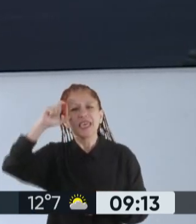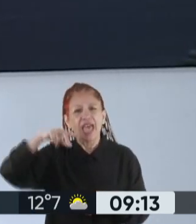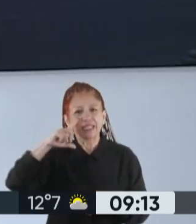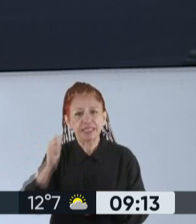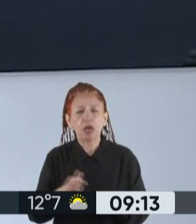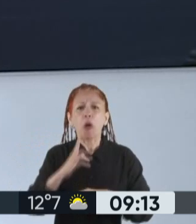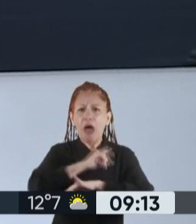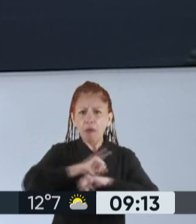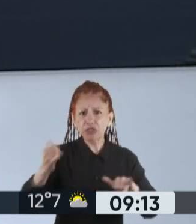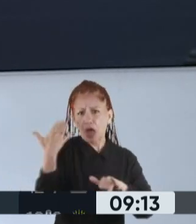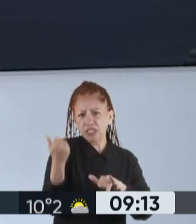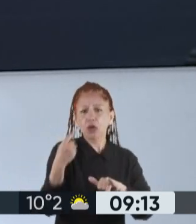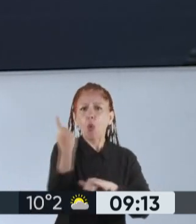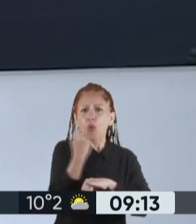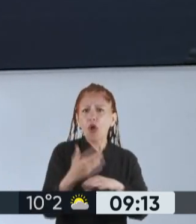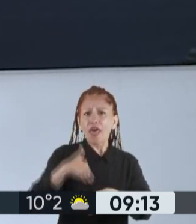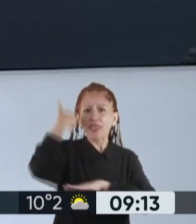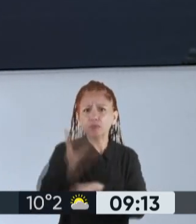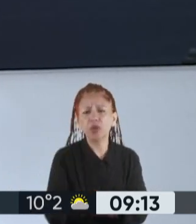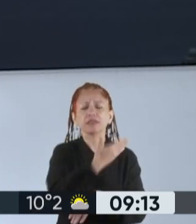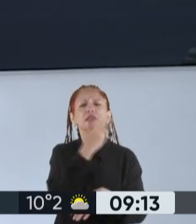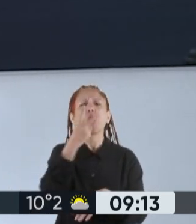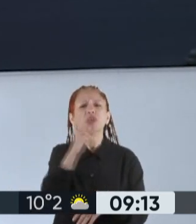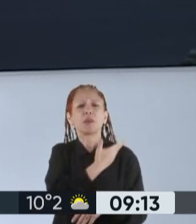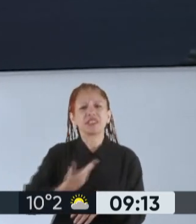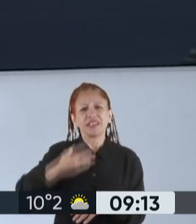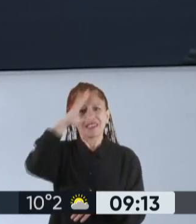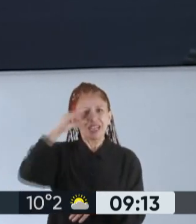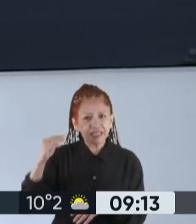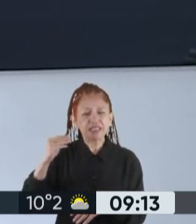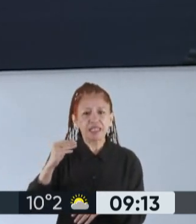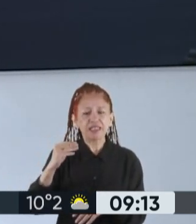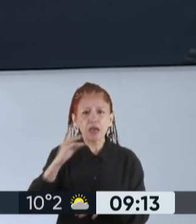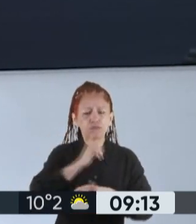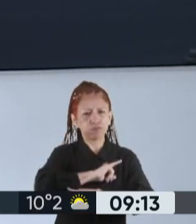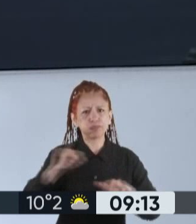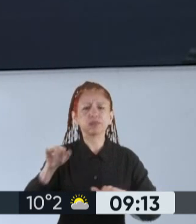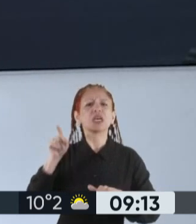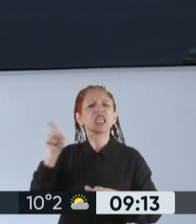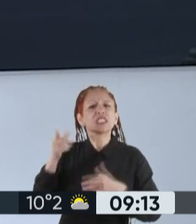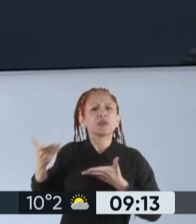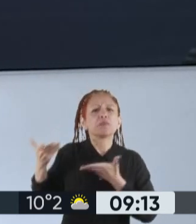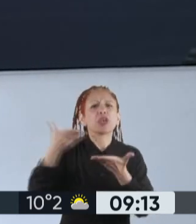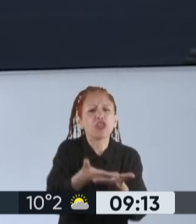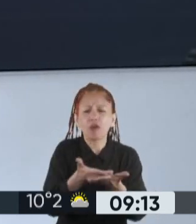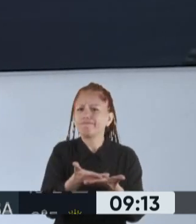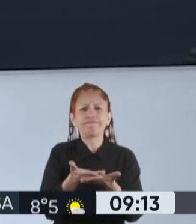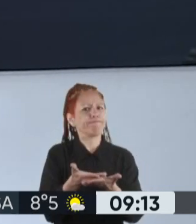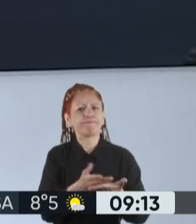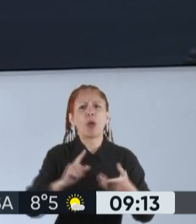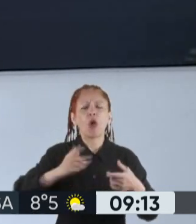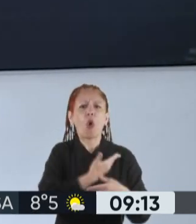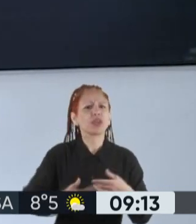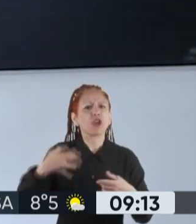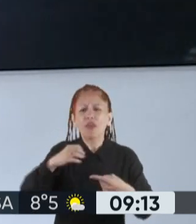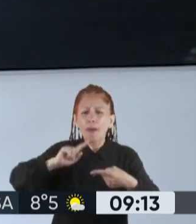conocido esos datos, se expresó la vicepresidenta Cristina Fernández de Kirchner. Ella pidió una política de intervención más precisa y